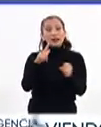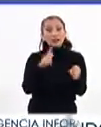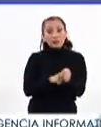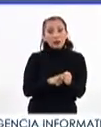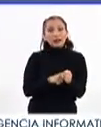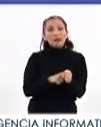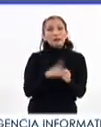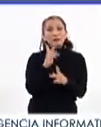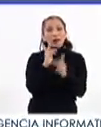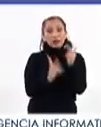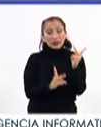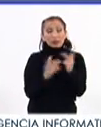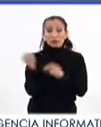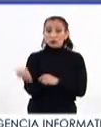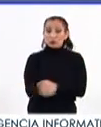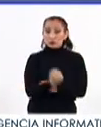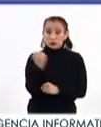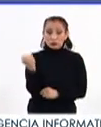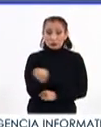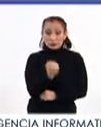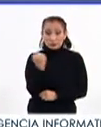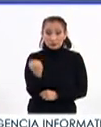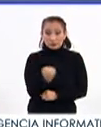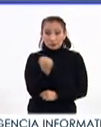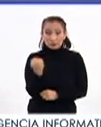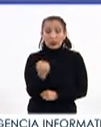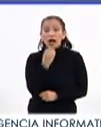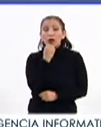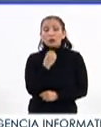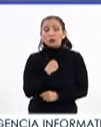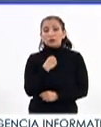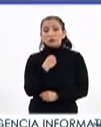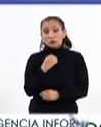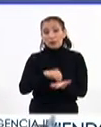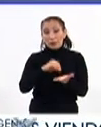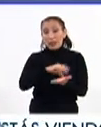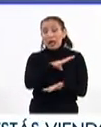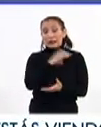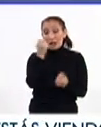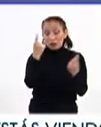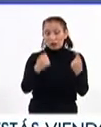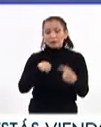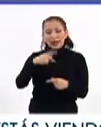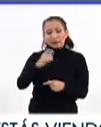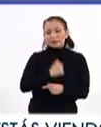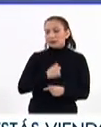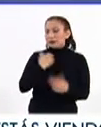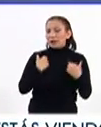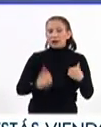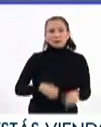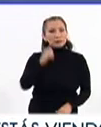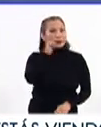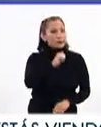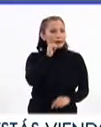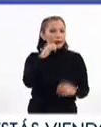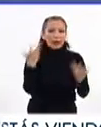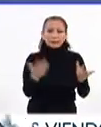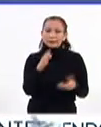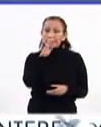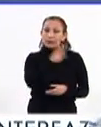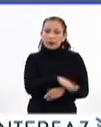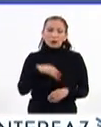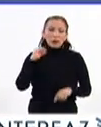especies. Pues por fortuna aún existen muchas, pero lamentablemente el ser humano se ha encargado